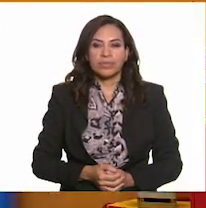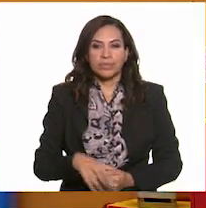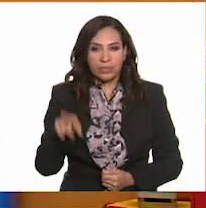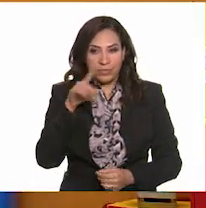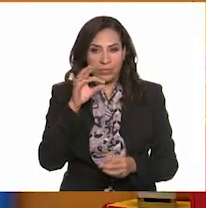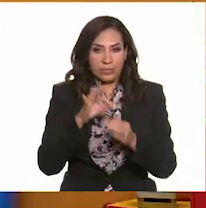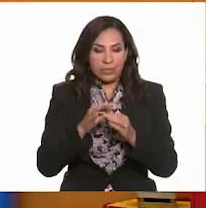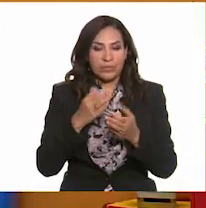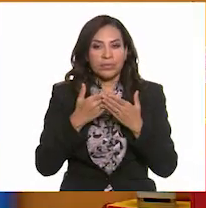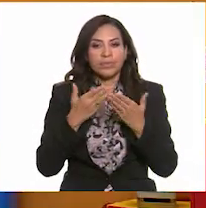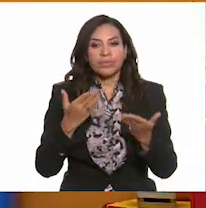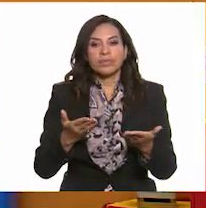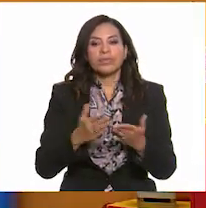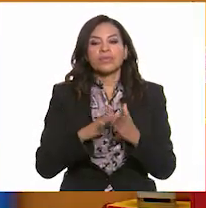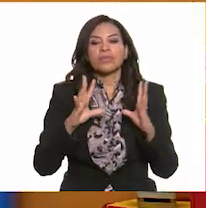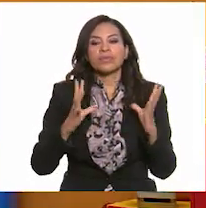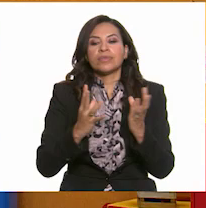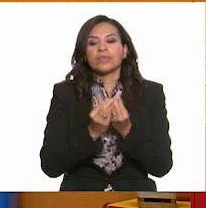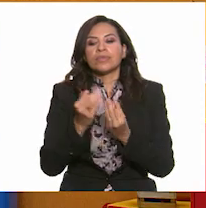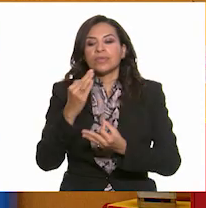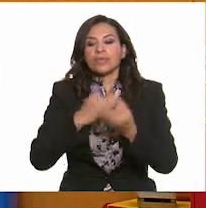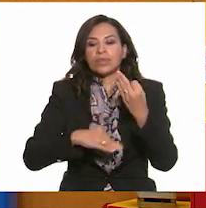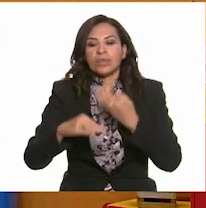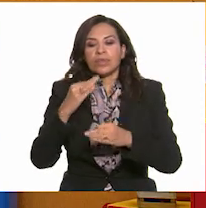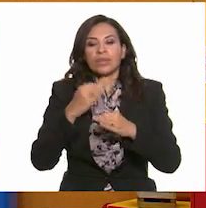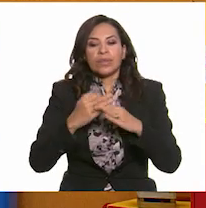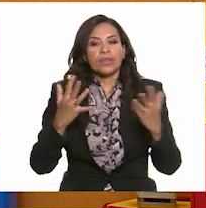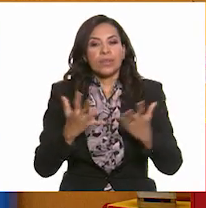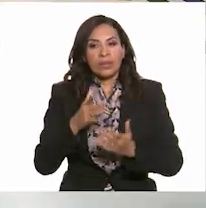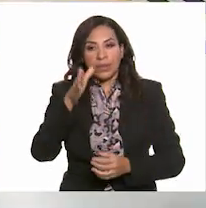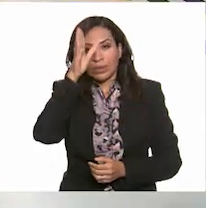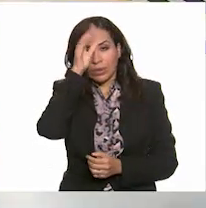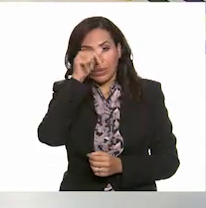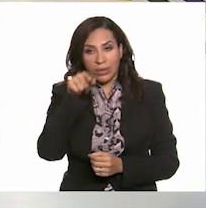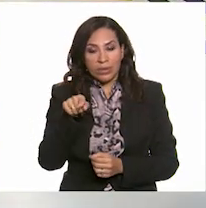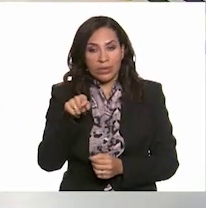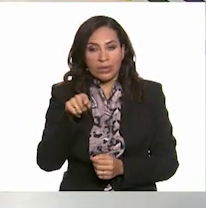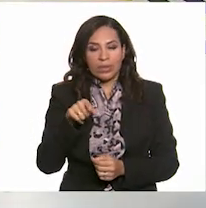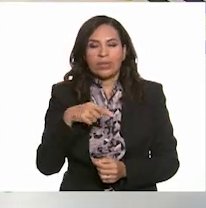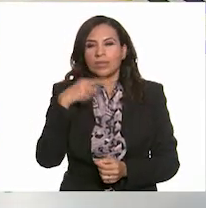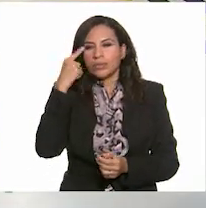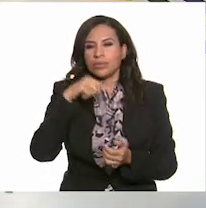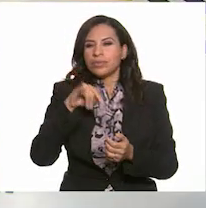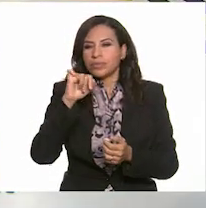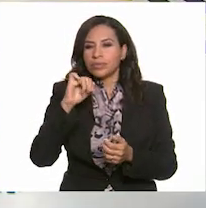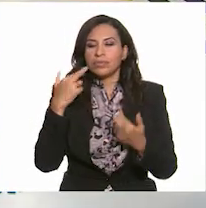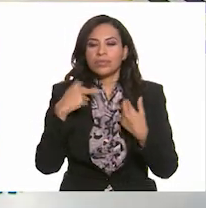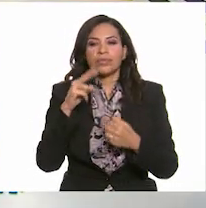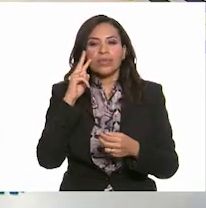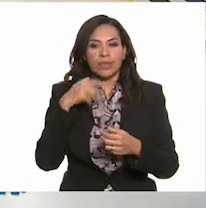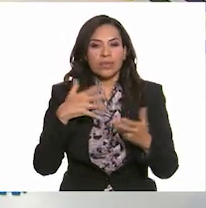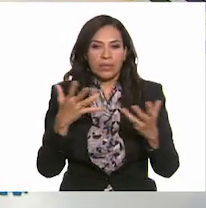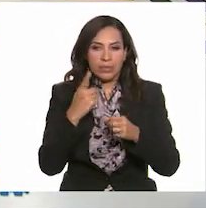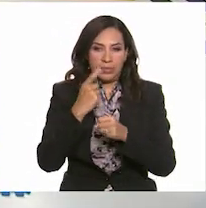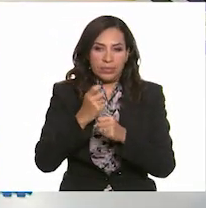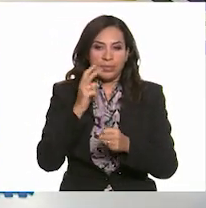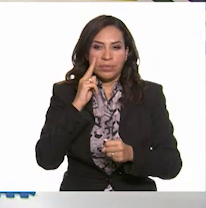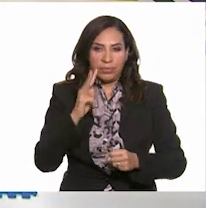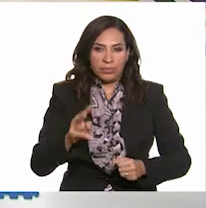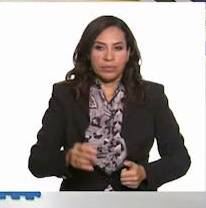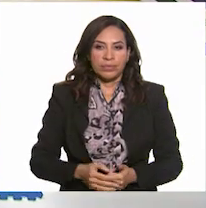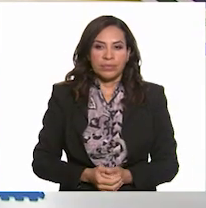¿Listos? Sí. Ahora, vamos a conjuntar todo lo que hemos hecho, ¿te acuerdas? Ay, creo que sí, maestra. Bueno, lo voy a hacer yo primero, sí.